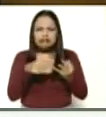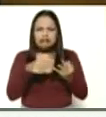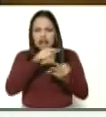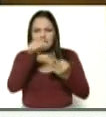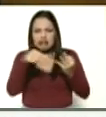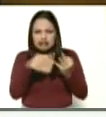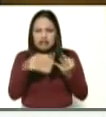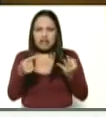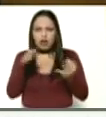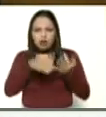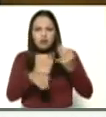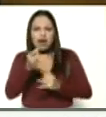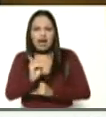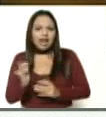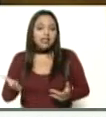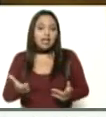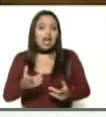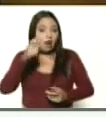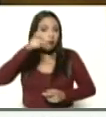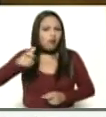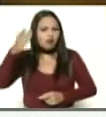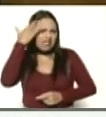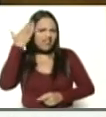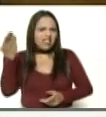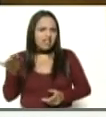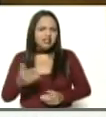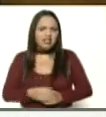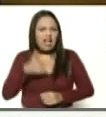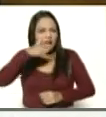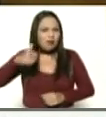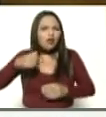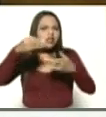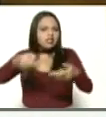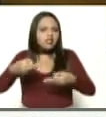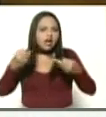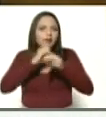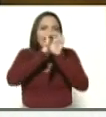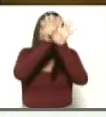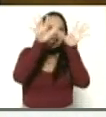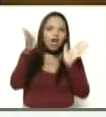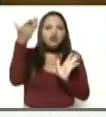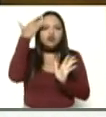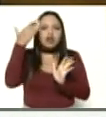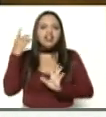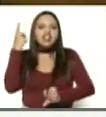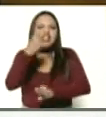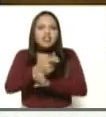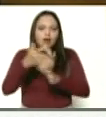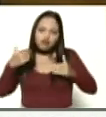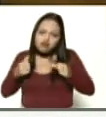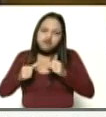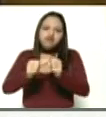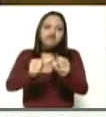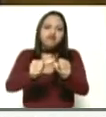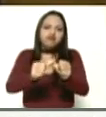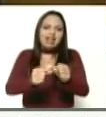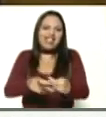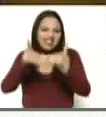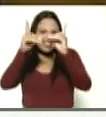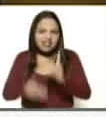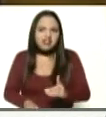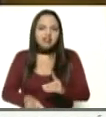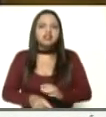porque el pueblo estaba clarito, el pueblo siempre ha estado clarito, que tenemos que ir firmes y